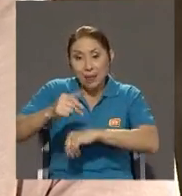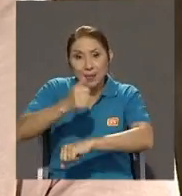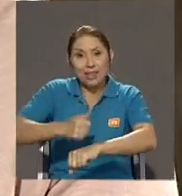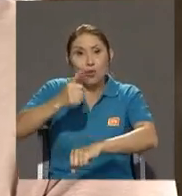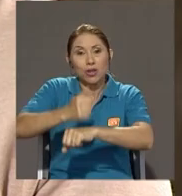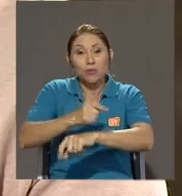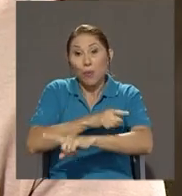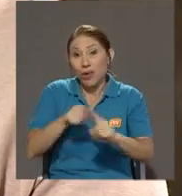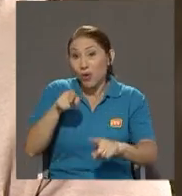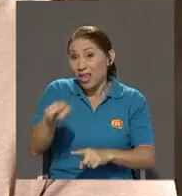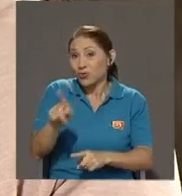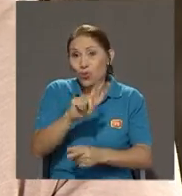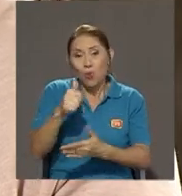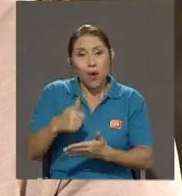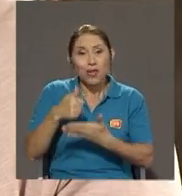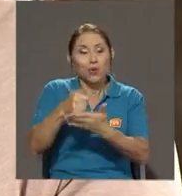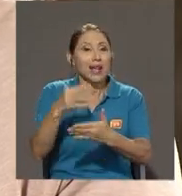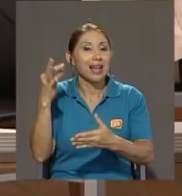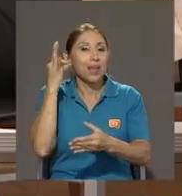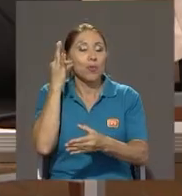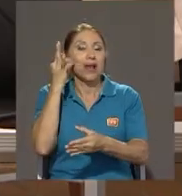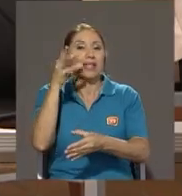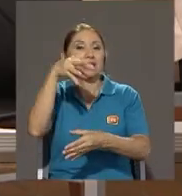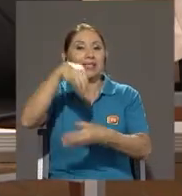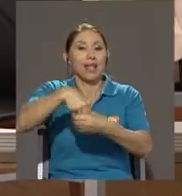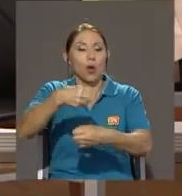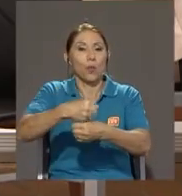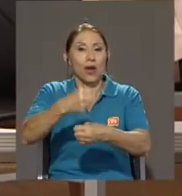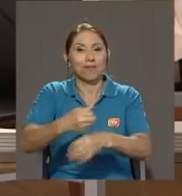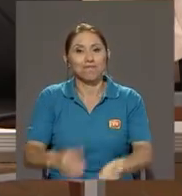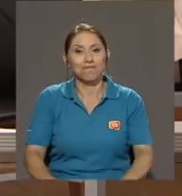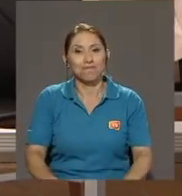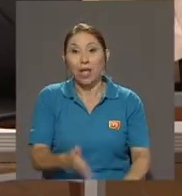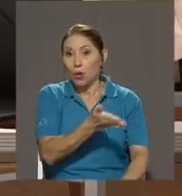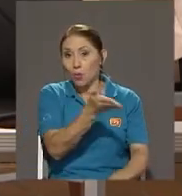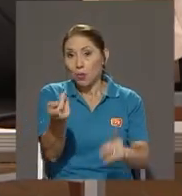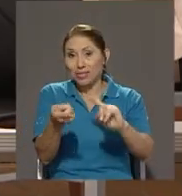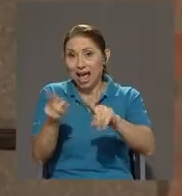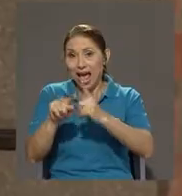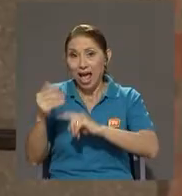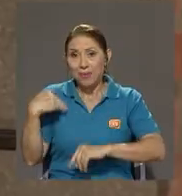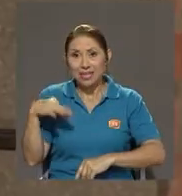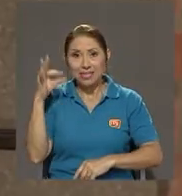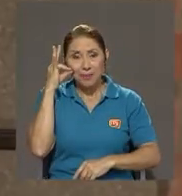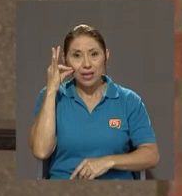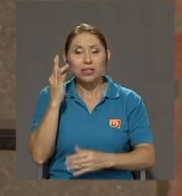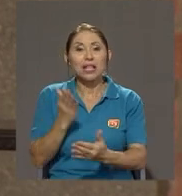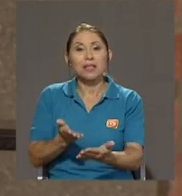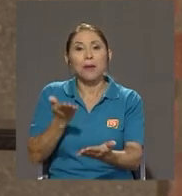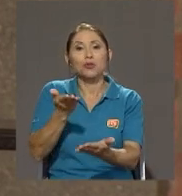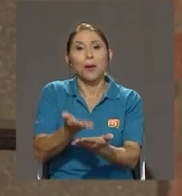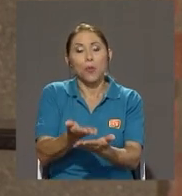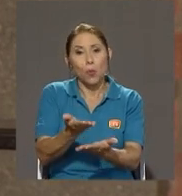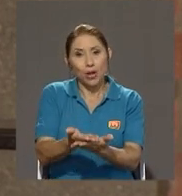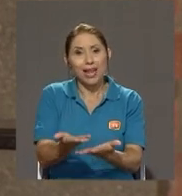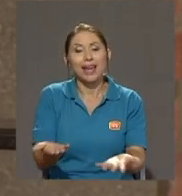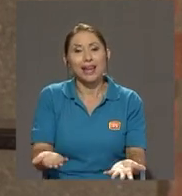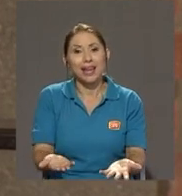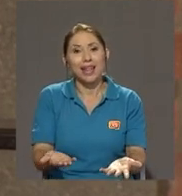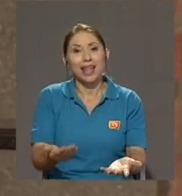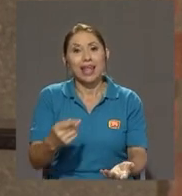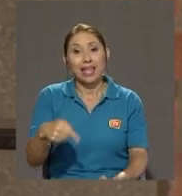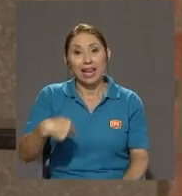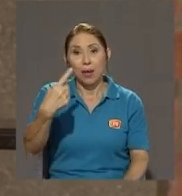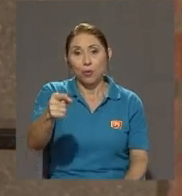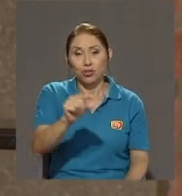necesariamente esto ayuda a que las mujeres se incorporen al mercado. Pues a las amigas y amigos les vamos a proponer que en la